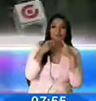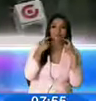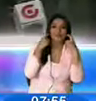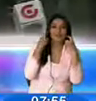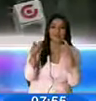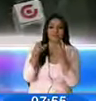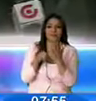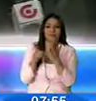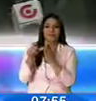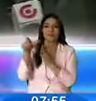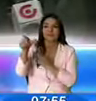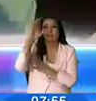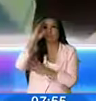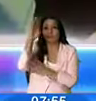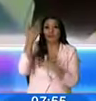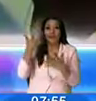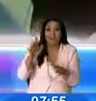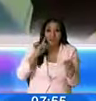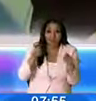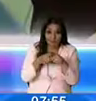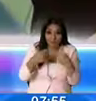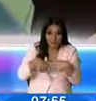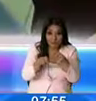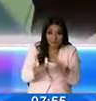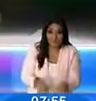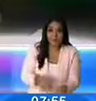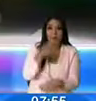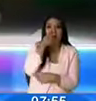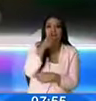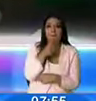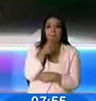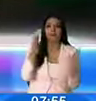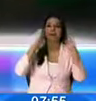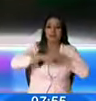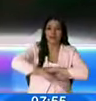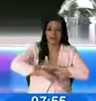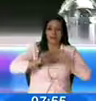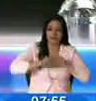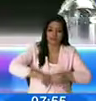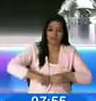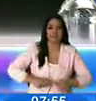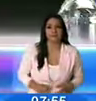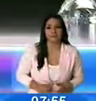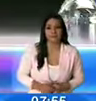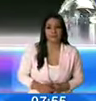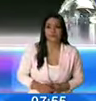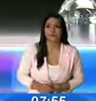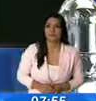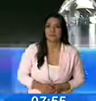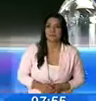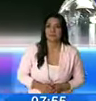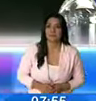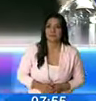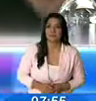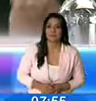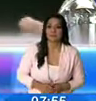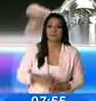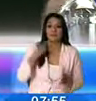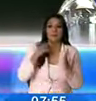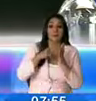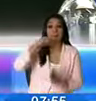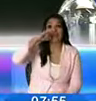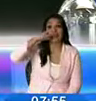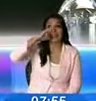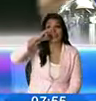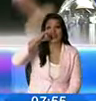y el Ministerio del Interior, se realizarán operaciones quirúrgicas gratuitas. Si el niño no es